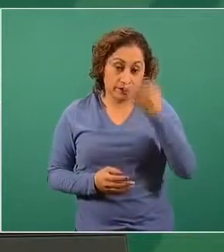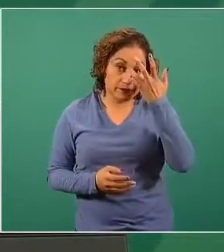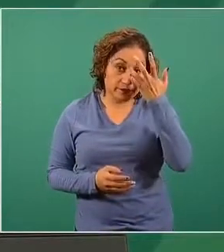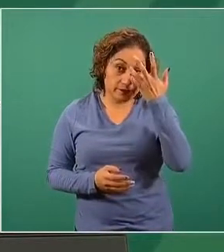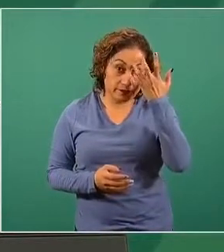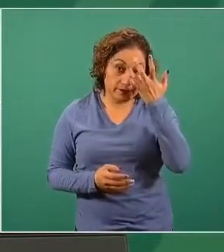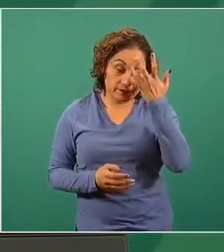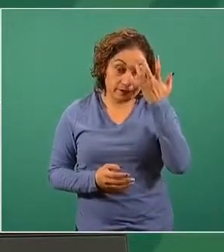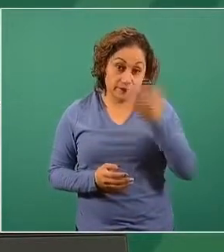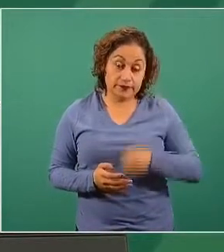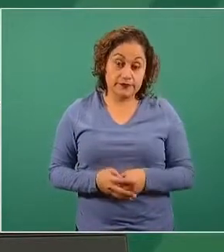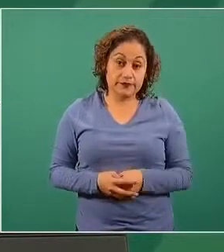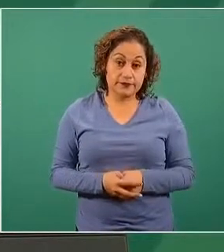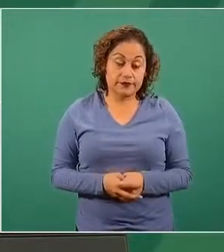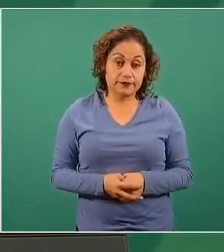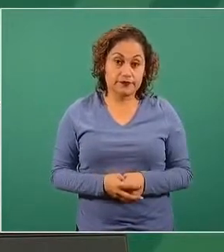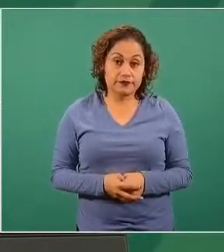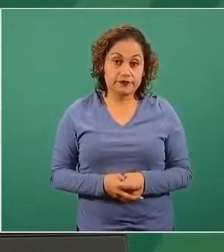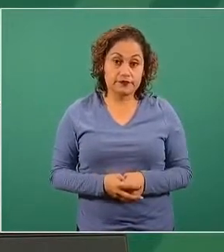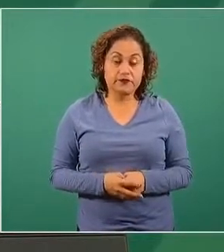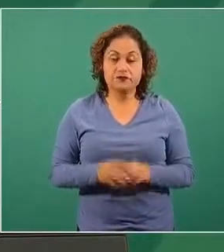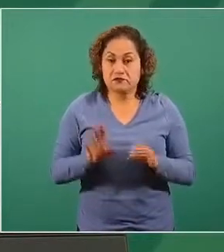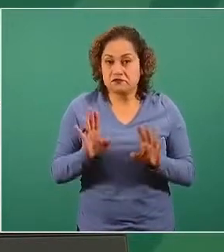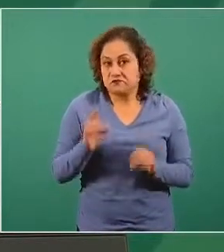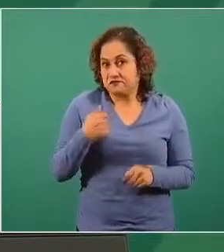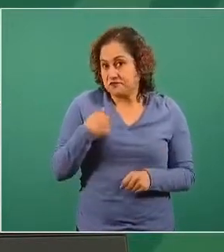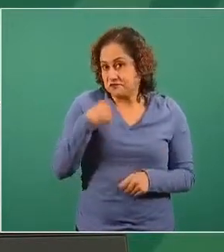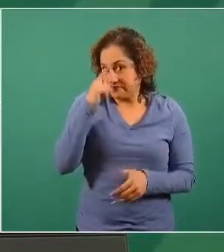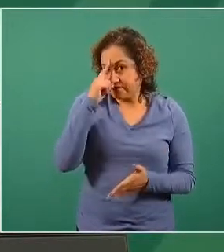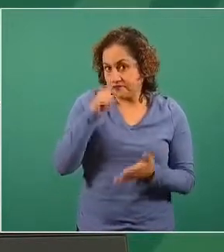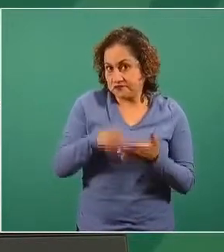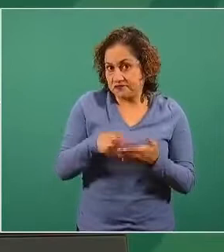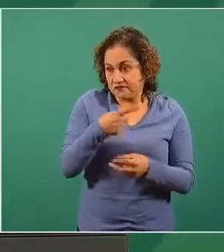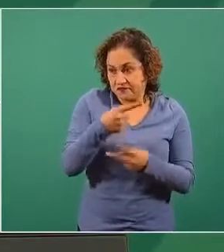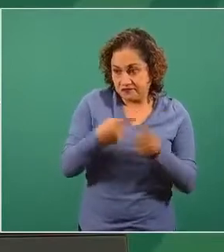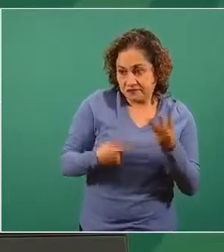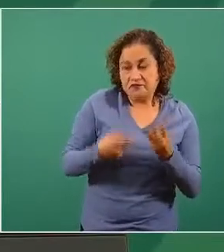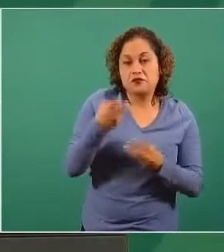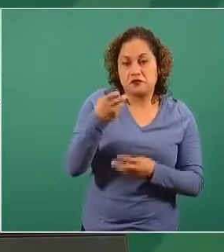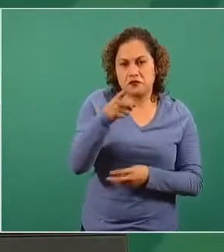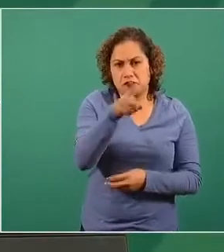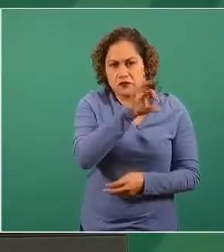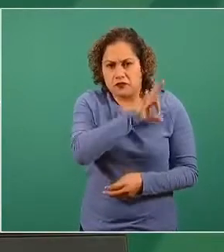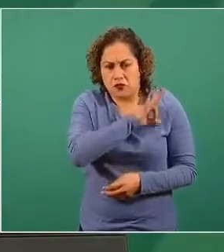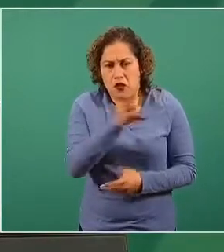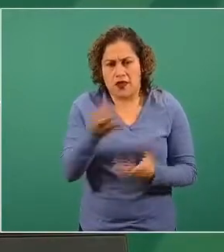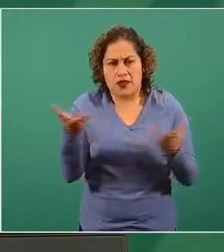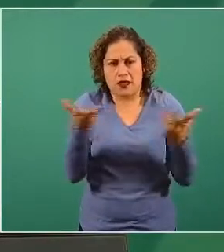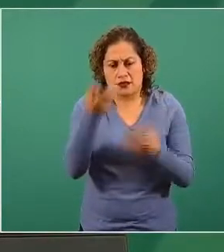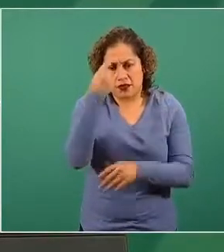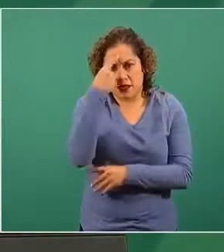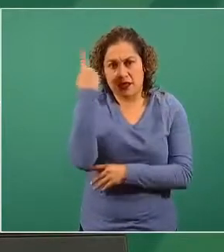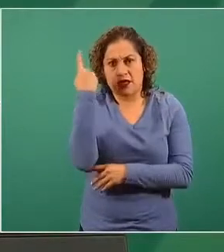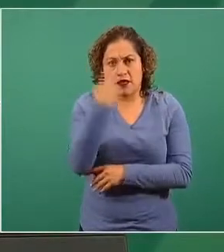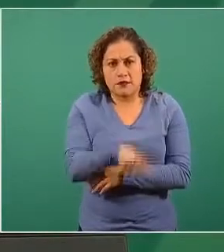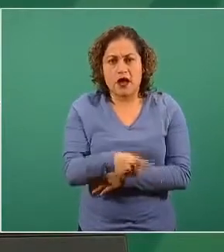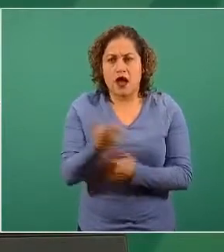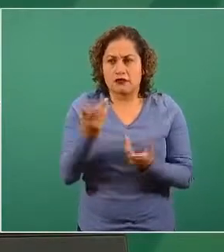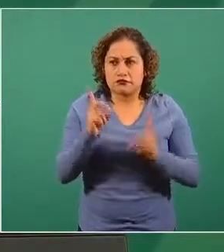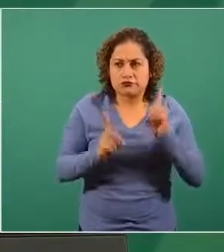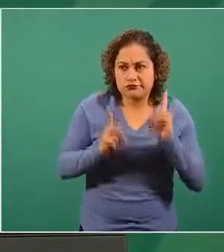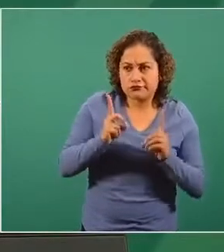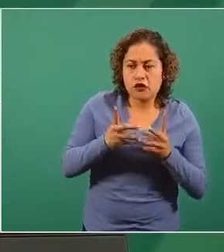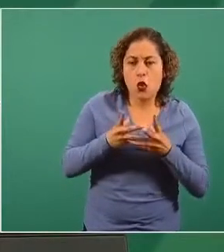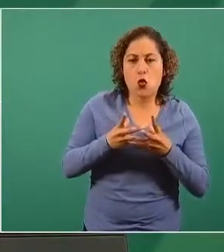y me parece que esas serían las mejores opciones para poder tener acceso a